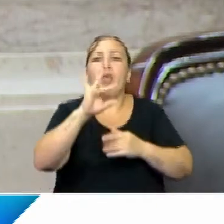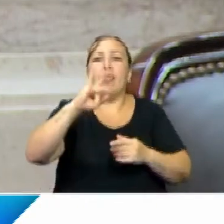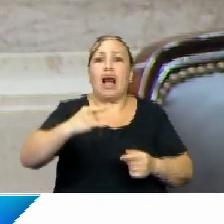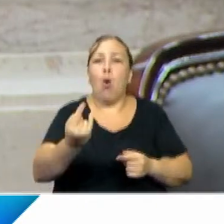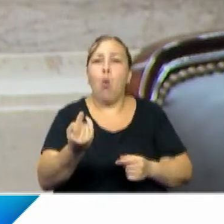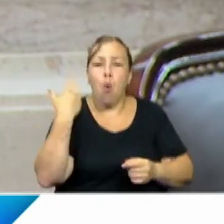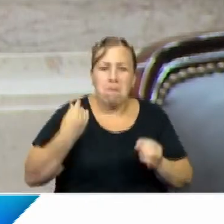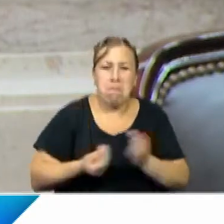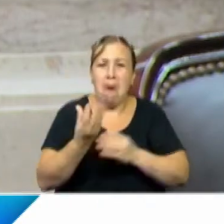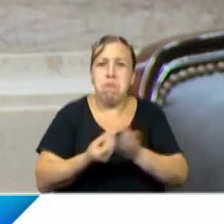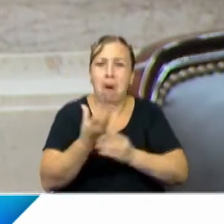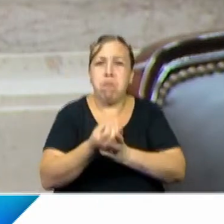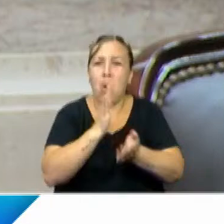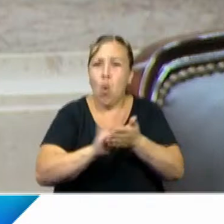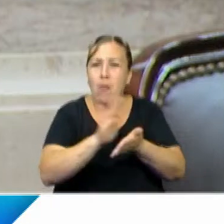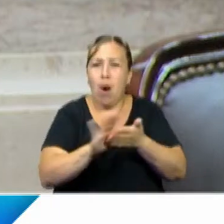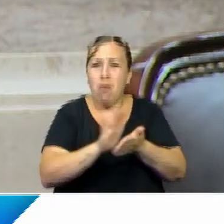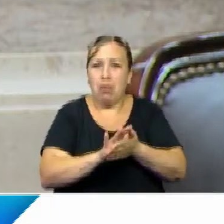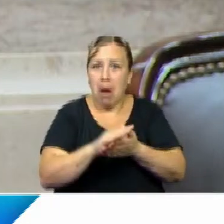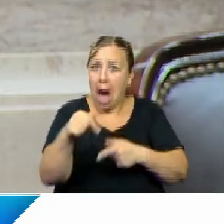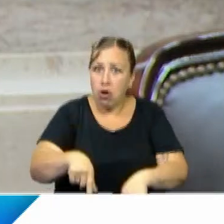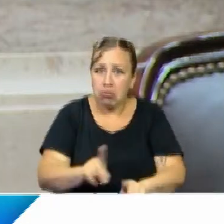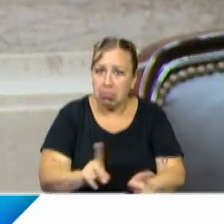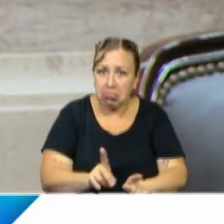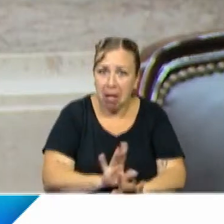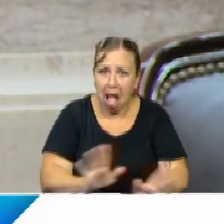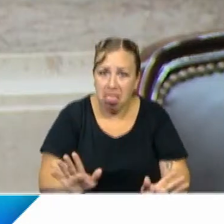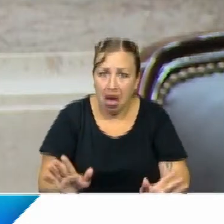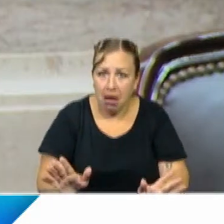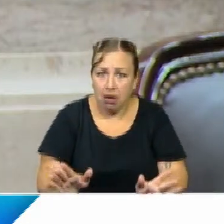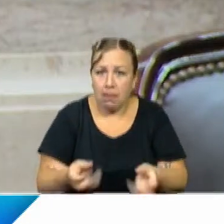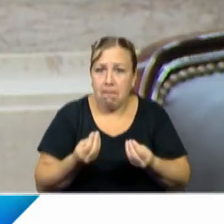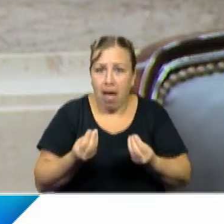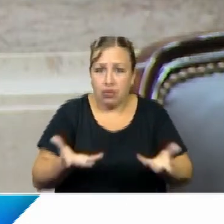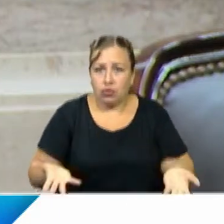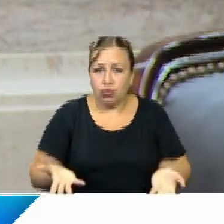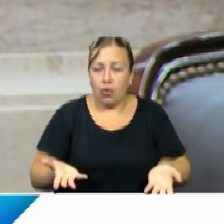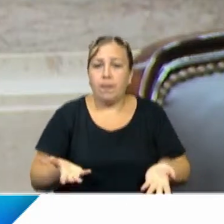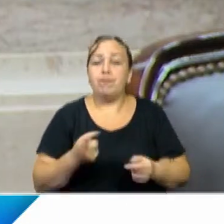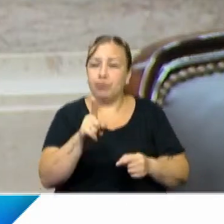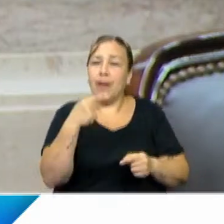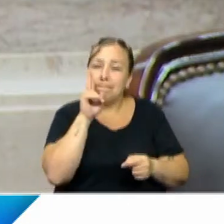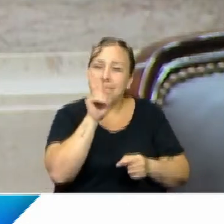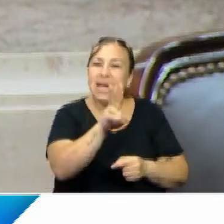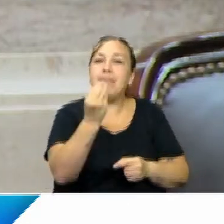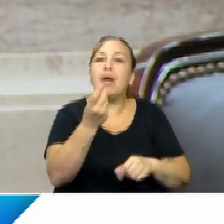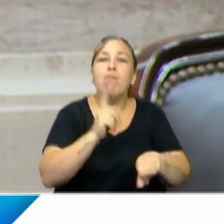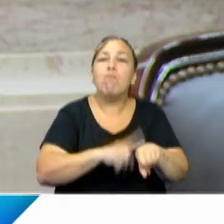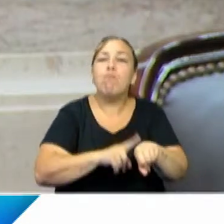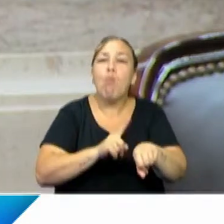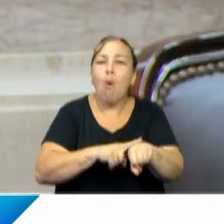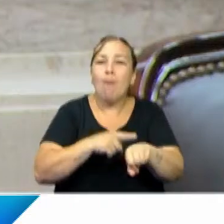pasa, no vale. Fíjese entonces en dónde está el debate argentino.